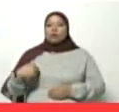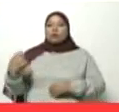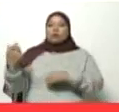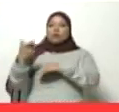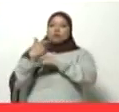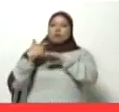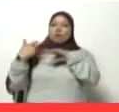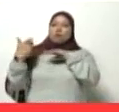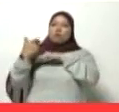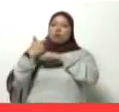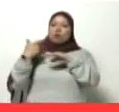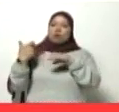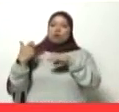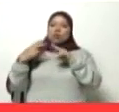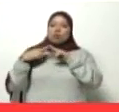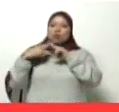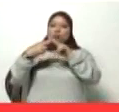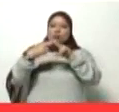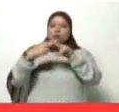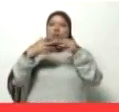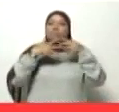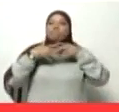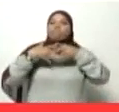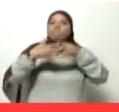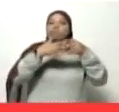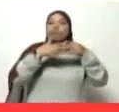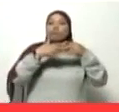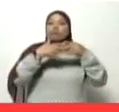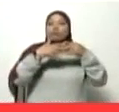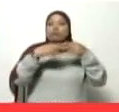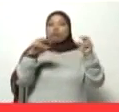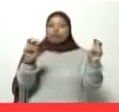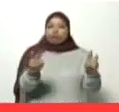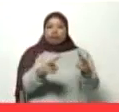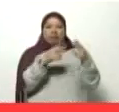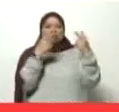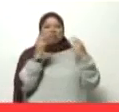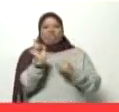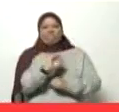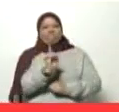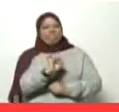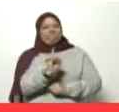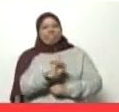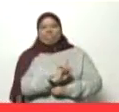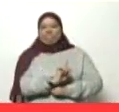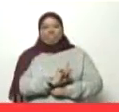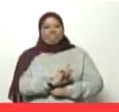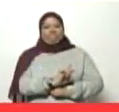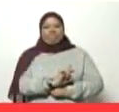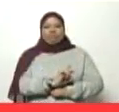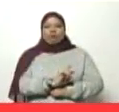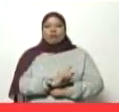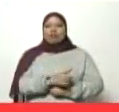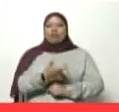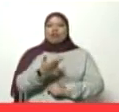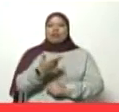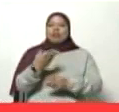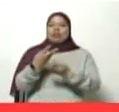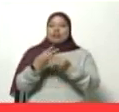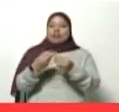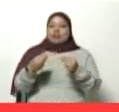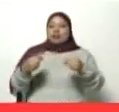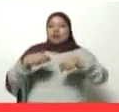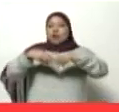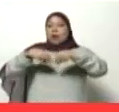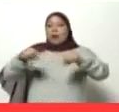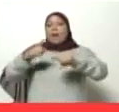gobierno entregado al imperialismo, ni nos vieran, nos tratarían con manos de seda. Pero como